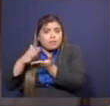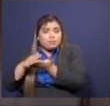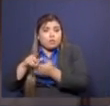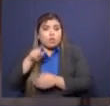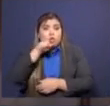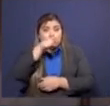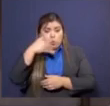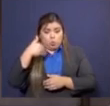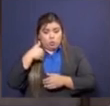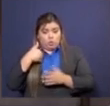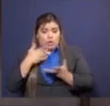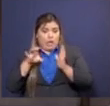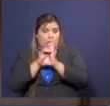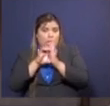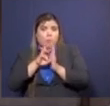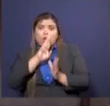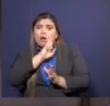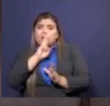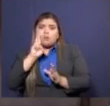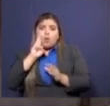una fonda,